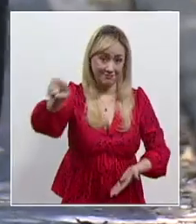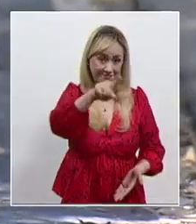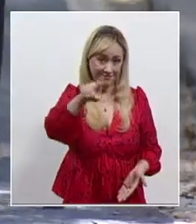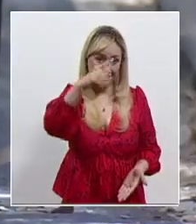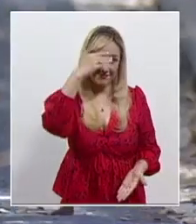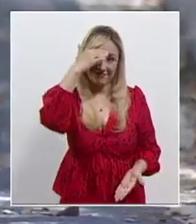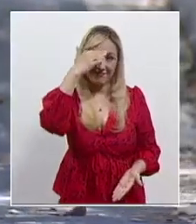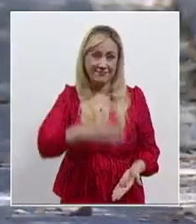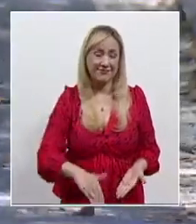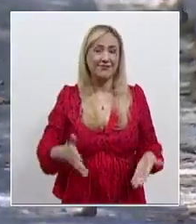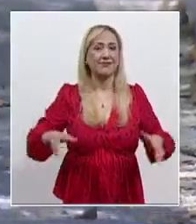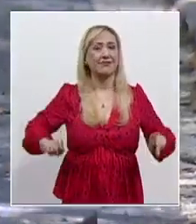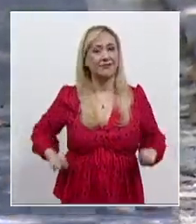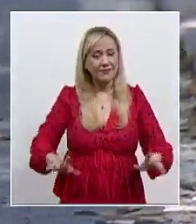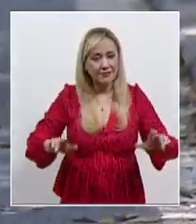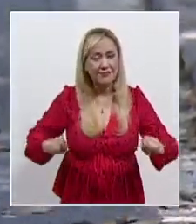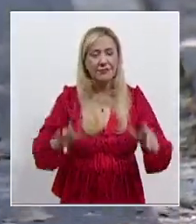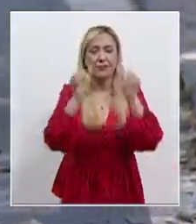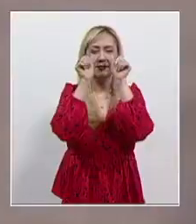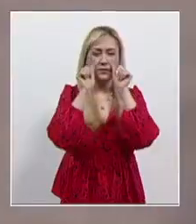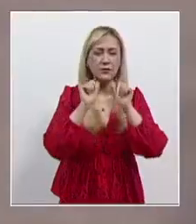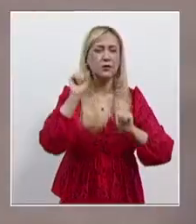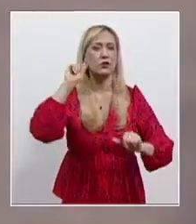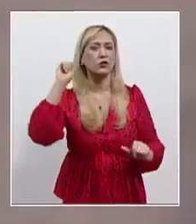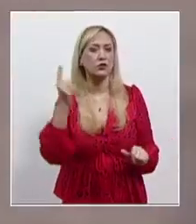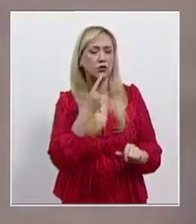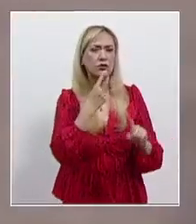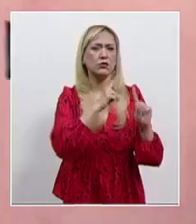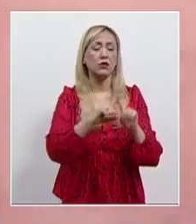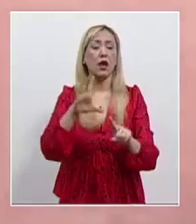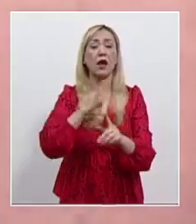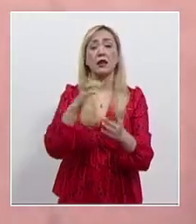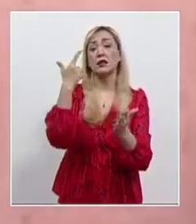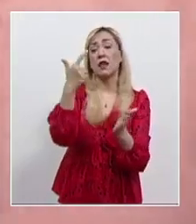de la población. De acuerdo con cifras del INEGI, en México hay